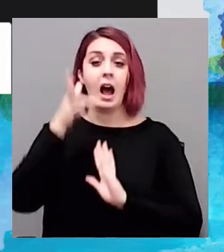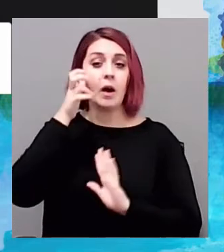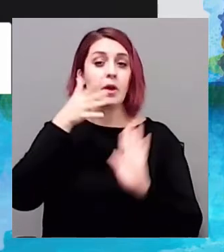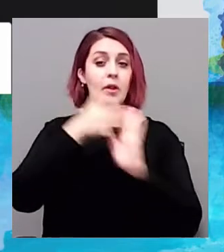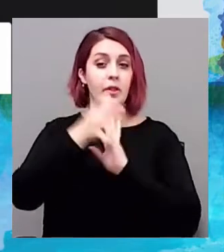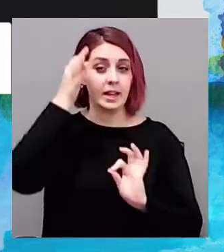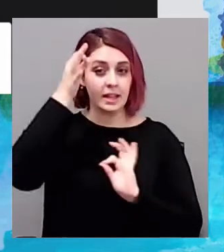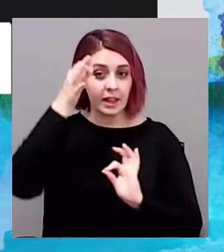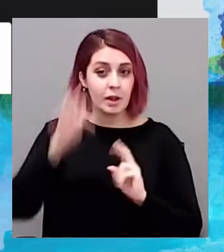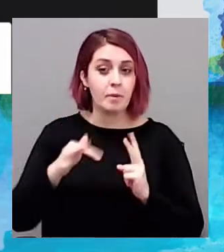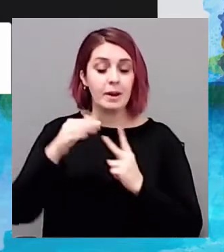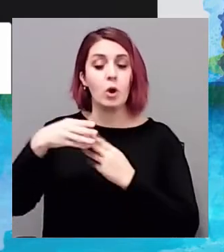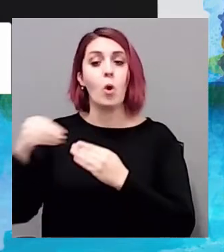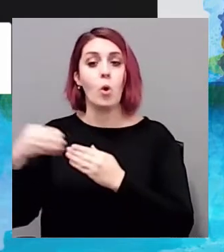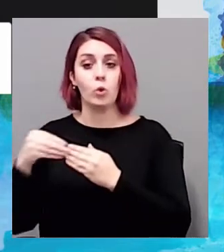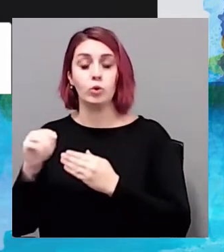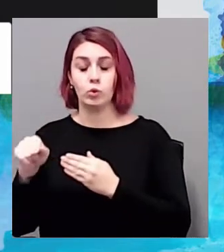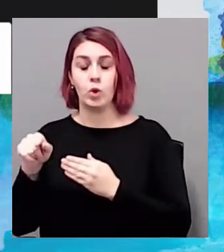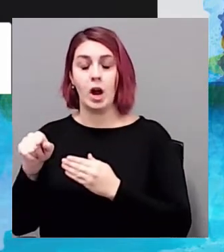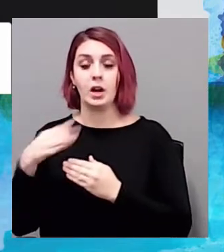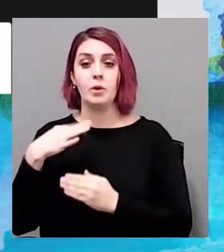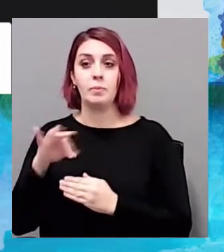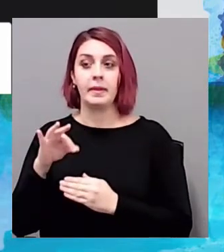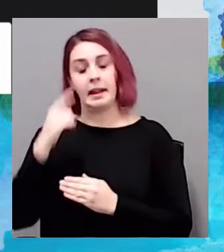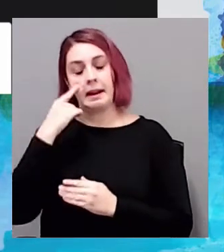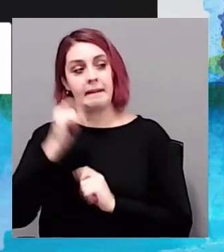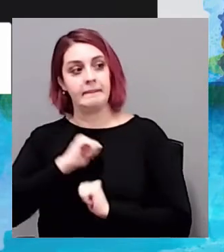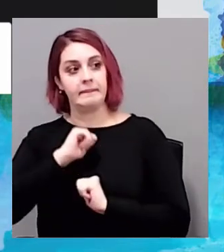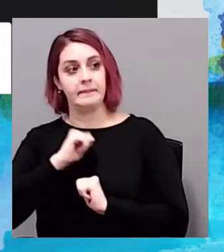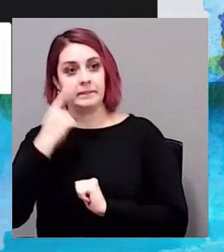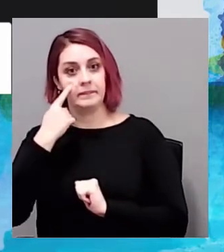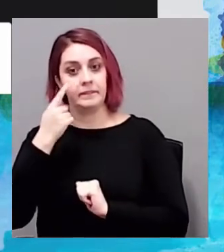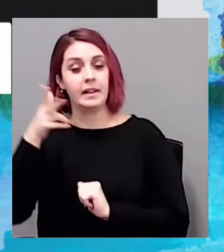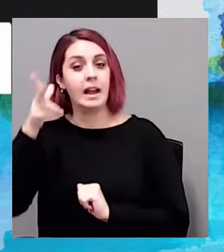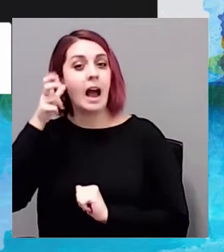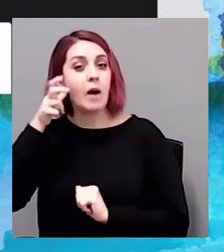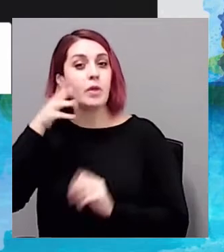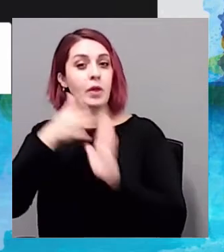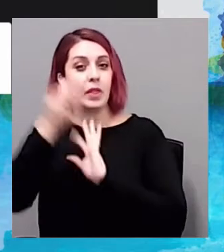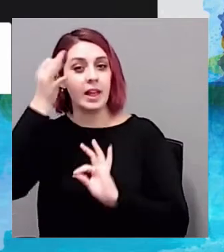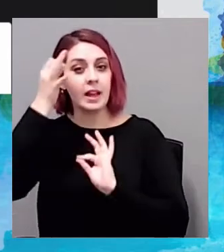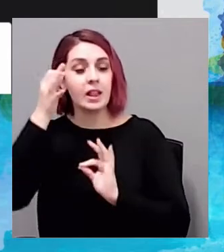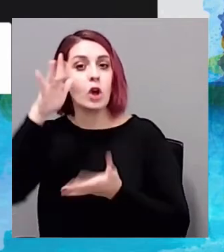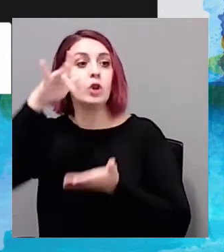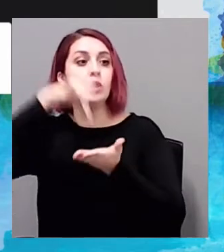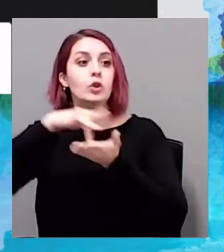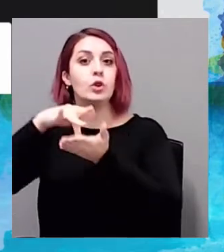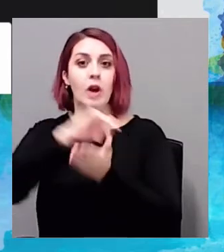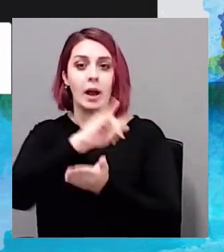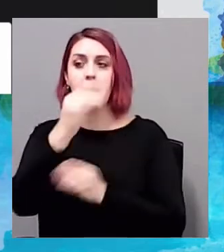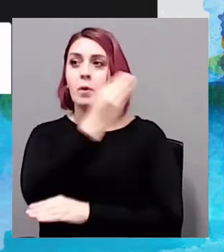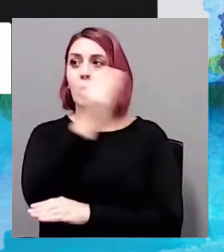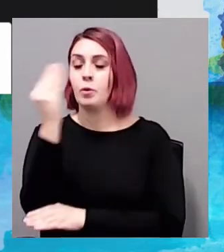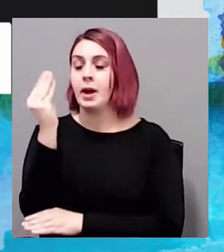usuarios que pueden esperar que la audiodescripción exista en diferentes monumentos, por ejemplo,